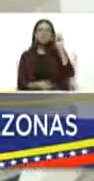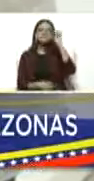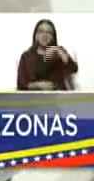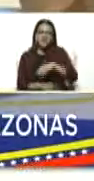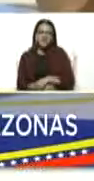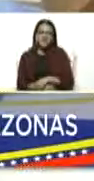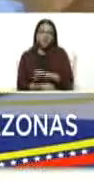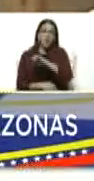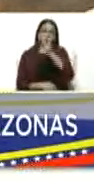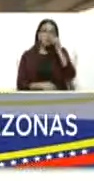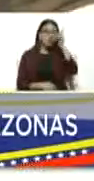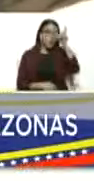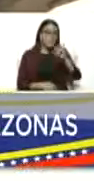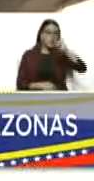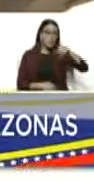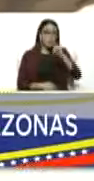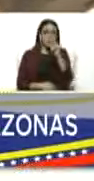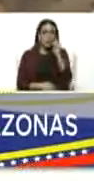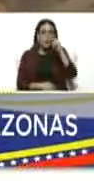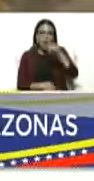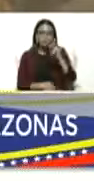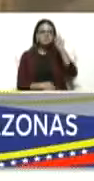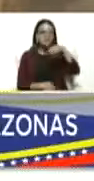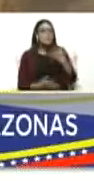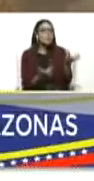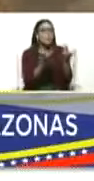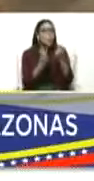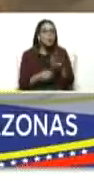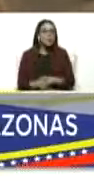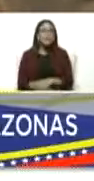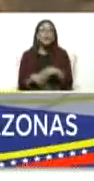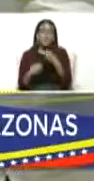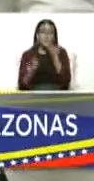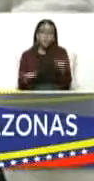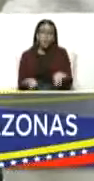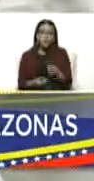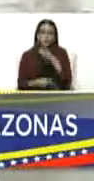cuenta? Bueno, presidente, aquí tenemos un tomógrafo de 16 cortes.